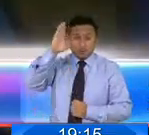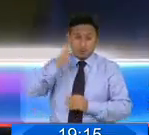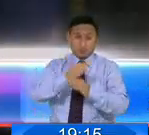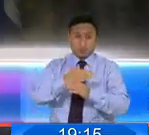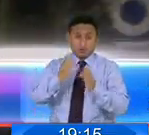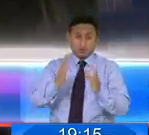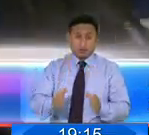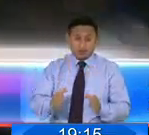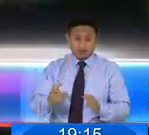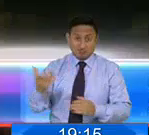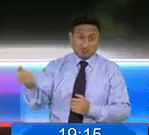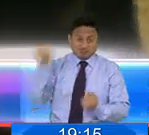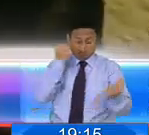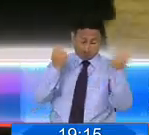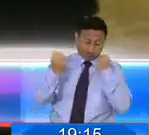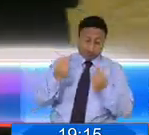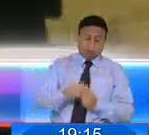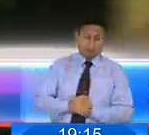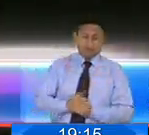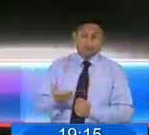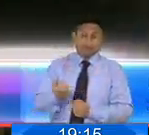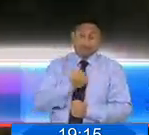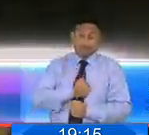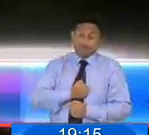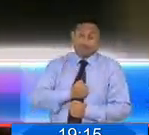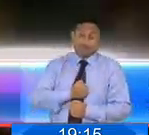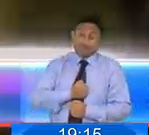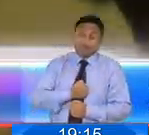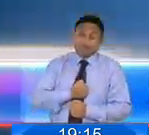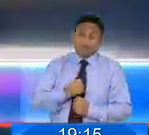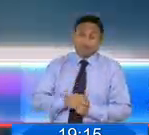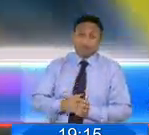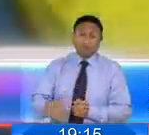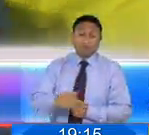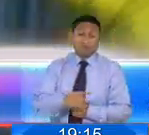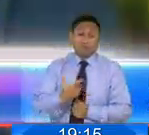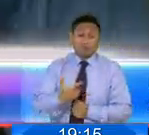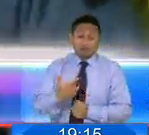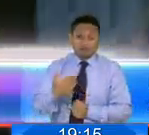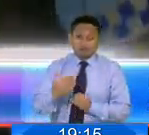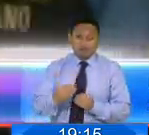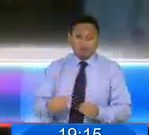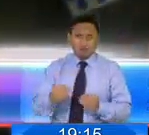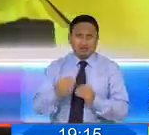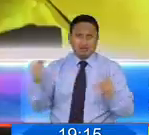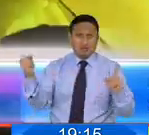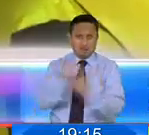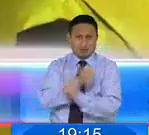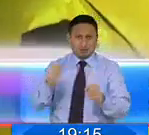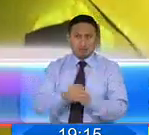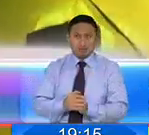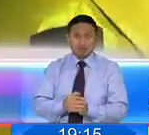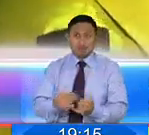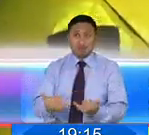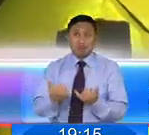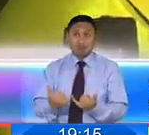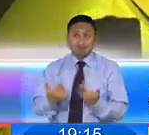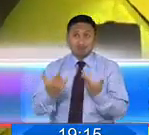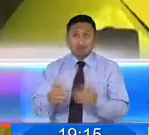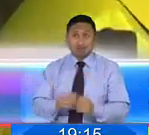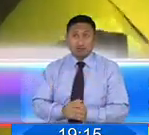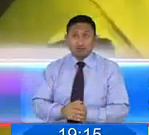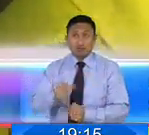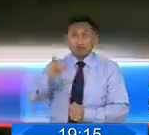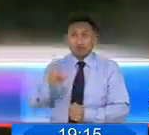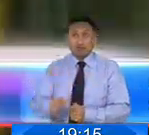municipales y policías. Y lamentablemente, conforme pasa el tiempo, el nivel de agresiones incrementa. A tal punto que ahora sorpresivamente se acercan a